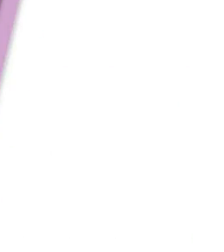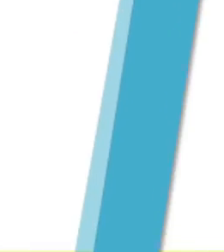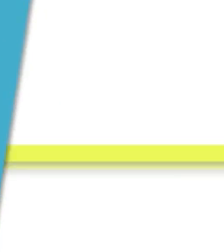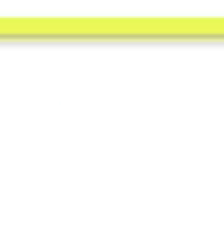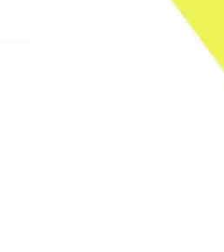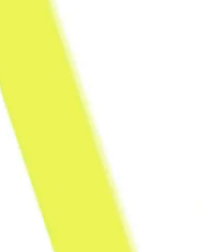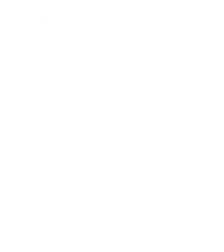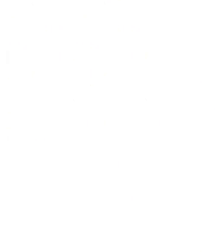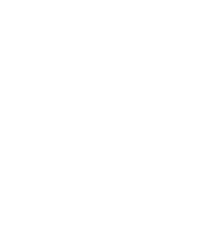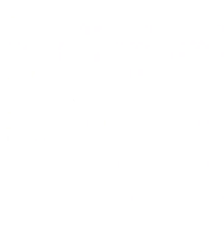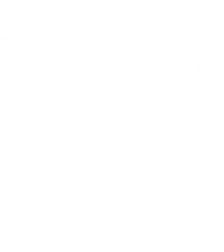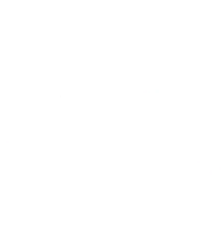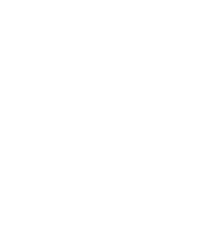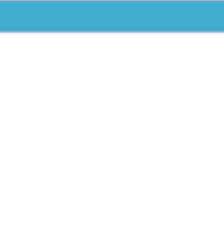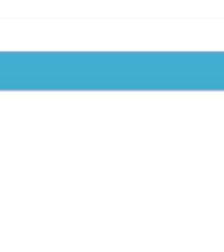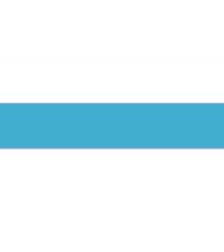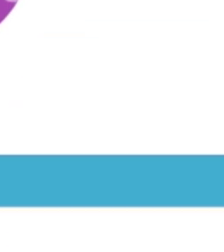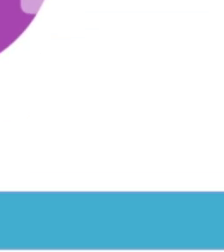Gracias.